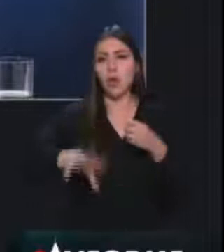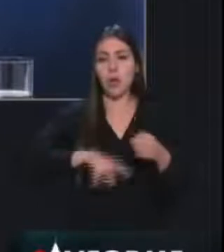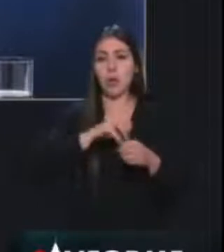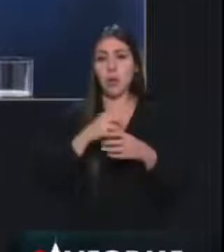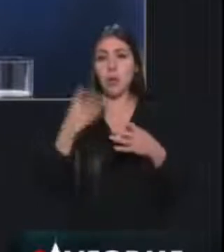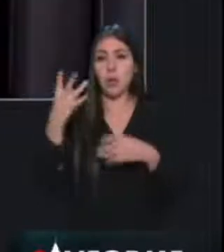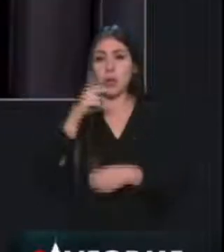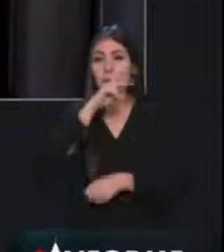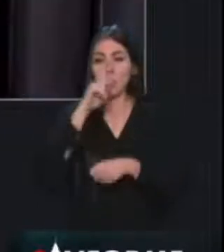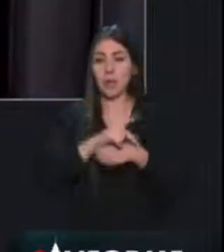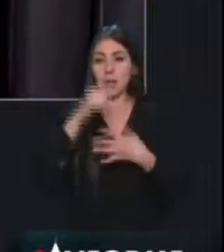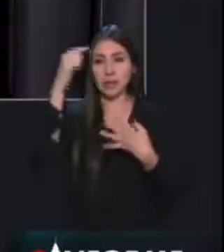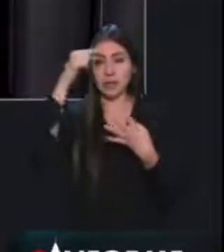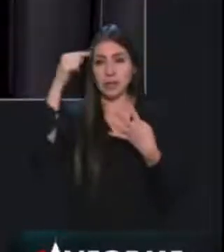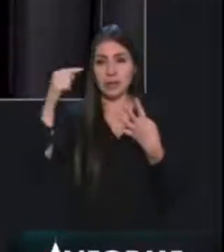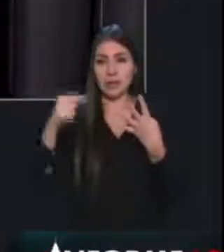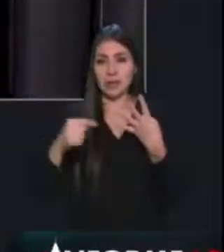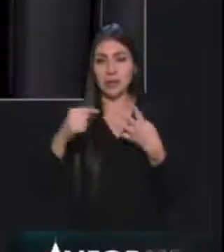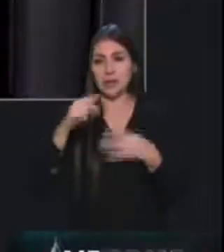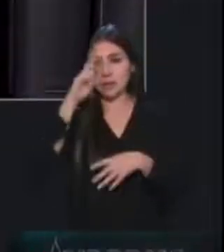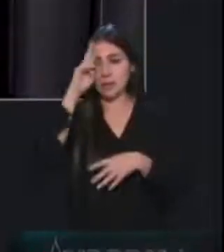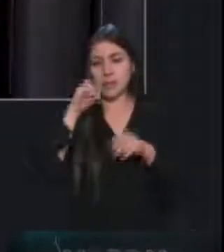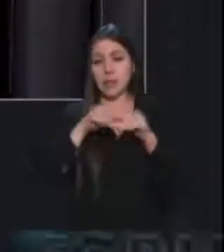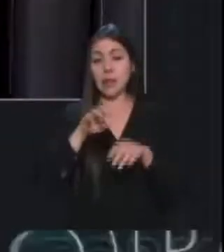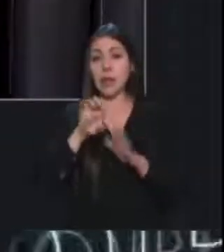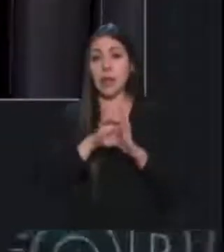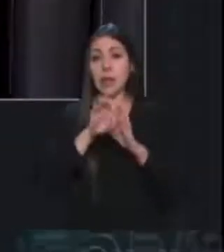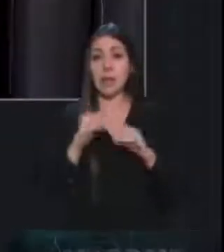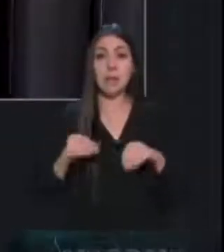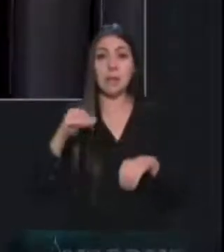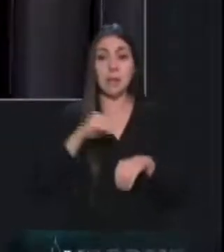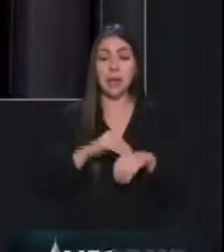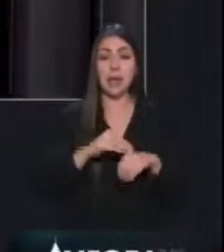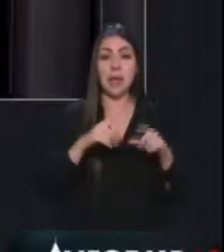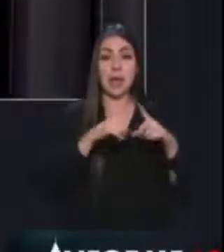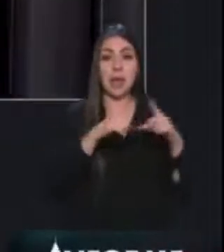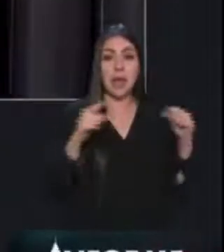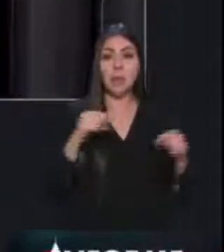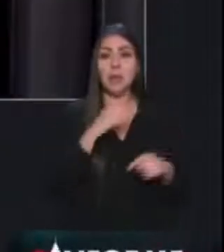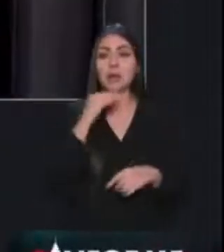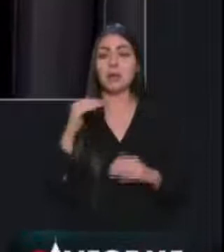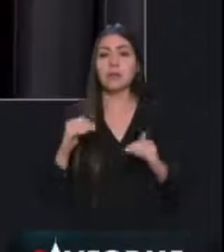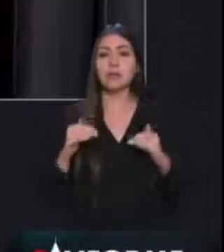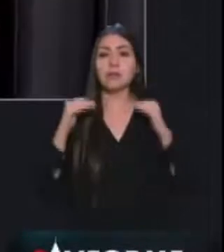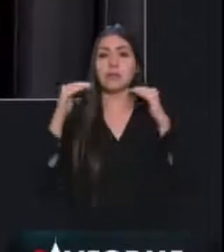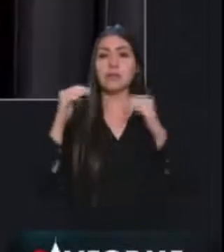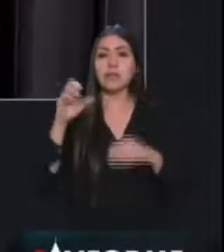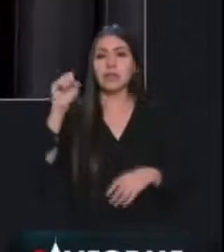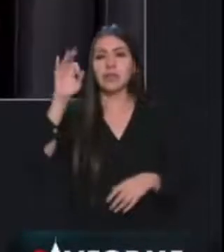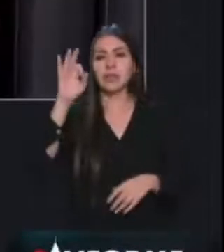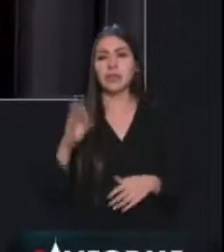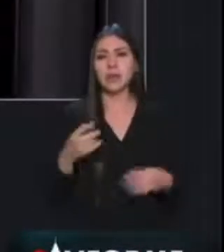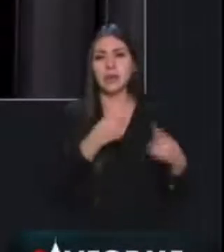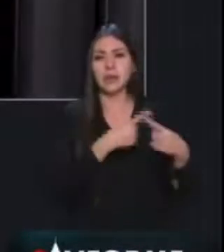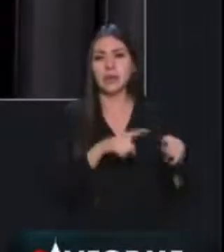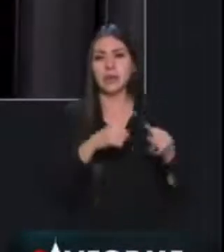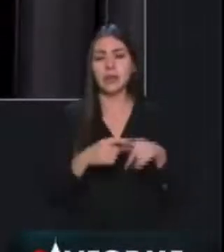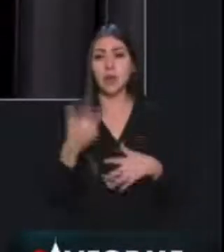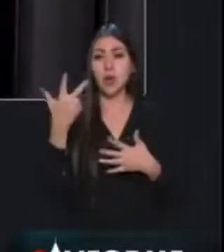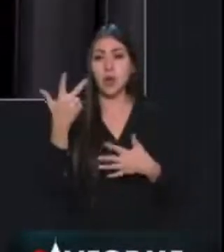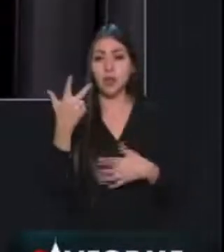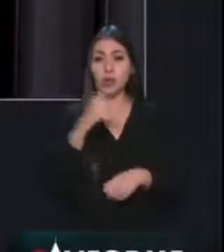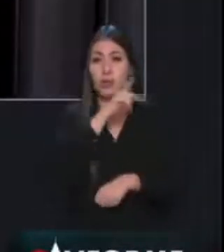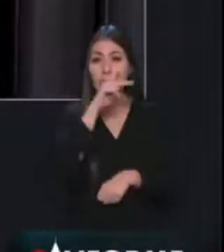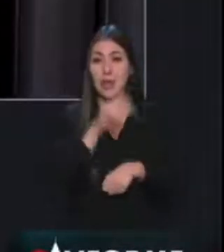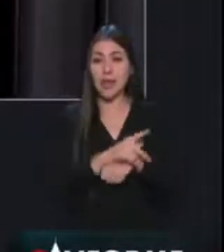4 países. Si agregamos a Japón y Alemania también, llegamos al 60%, es decir, 8 países producen el